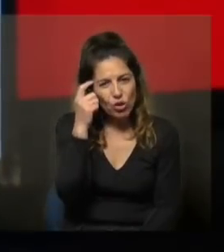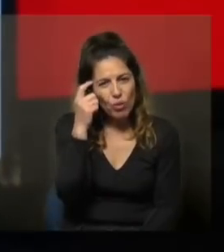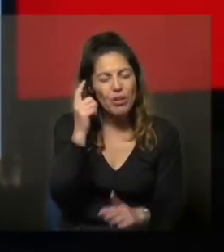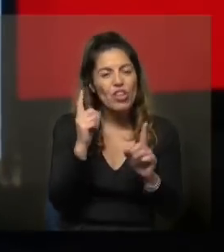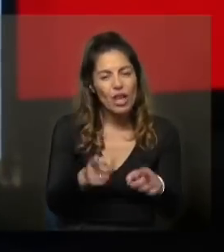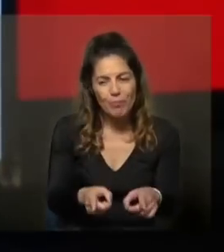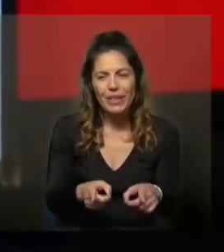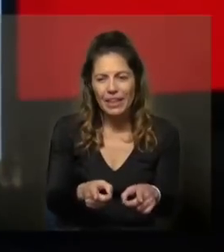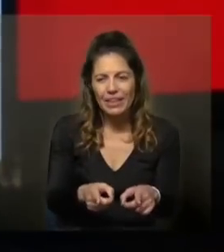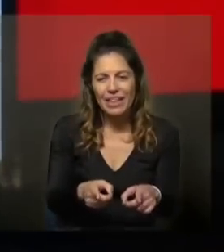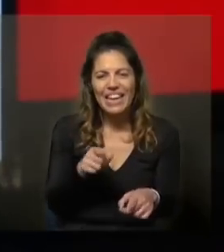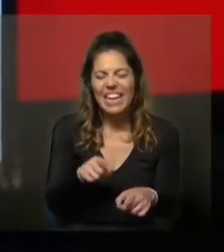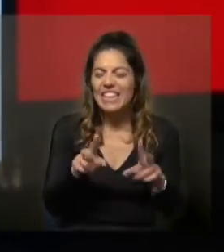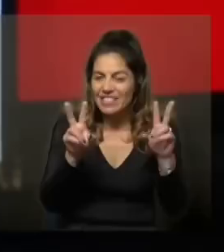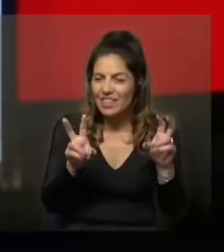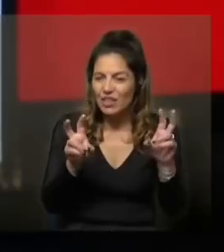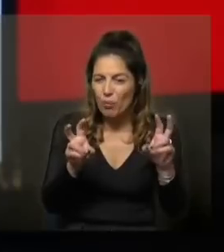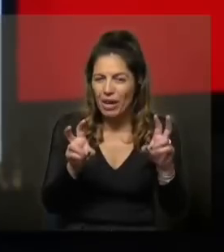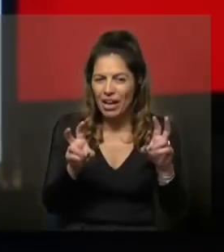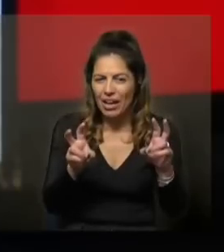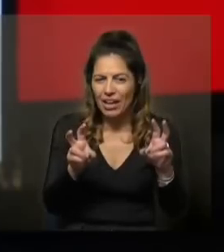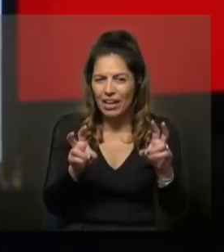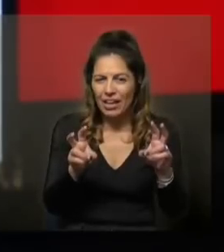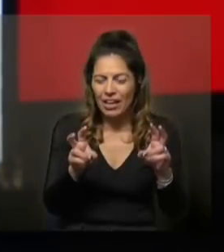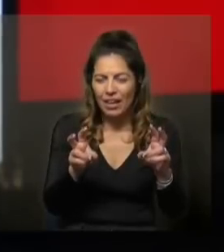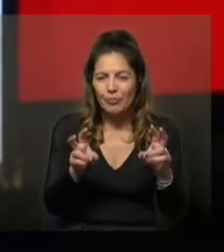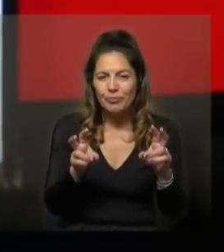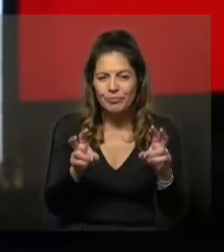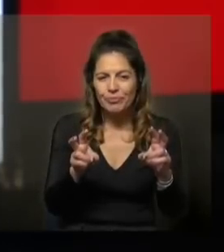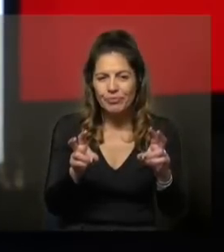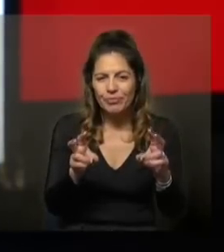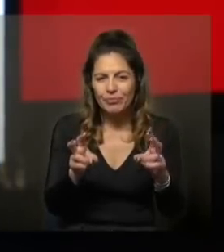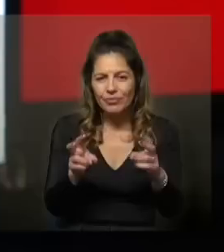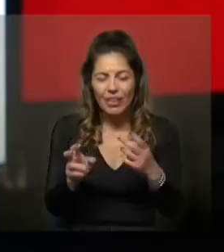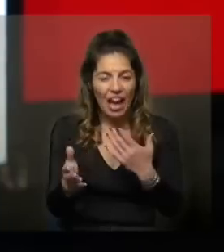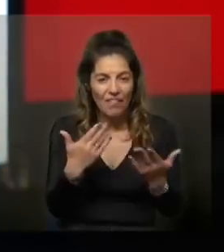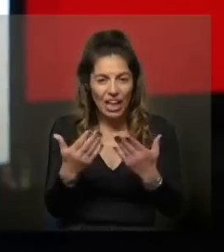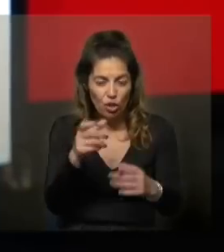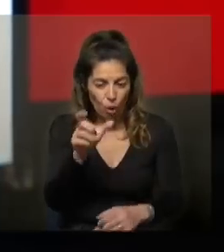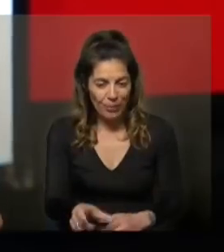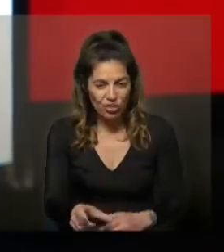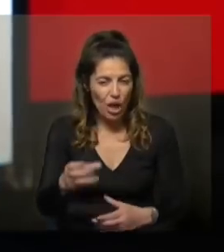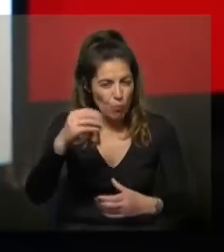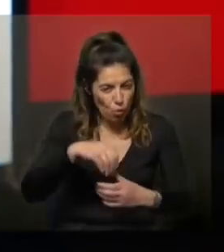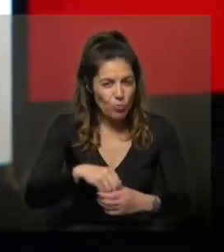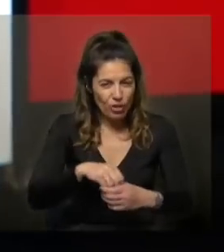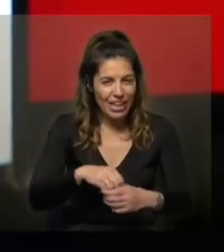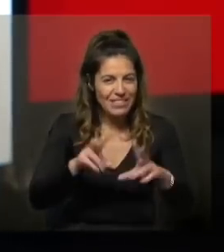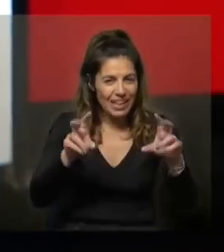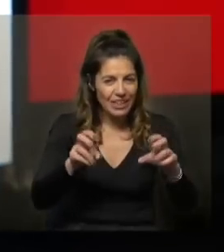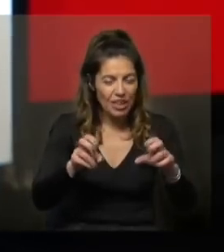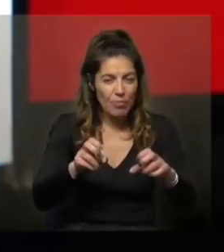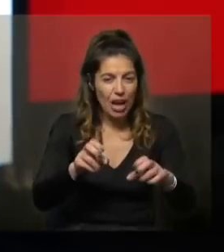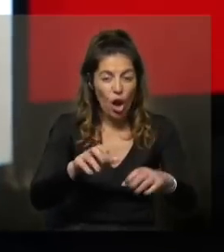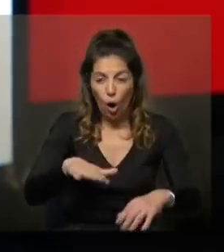la vez en ese tema estando con gente muy involucrada en el tema o niños que volvieron a